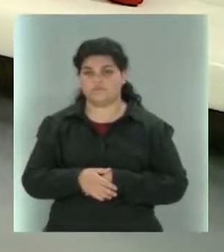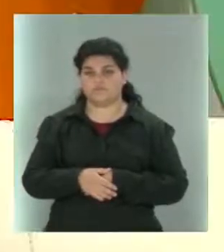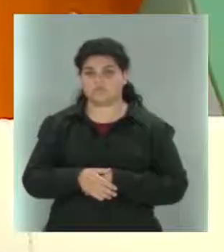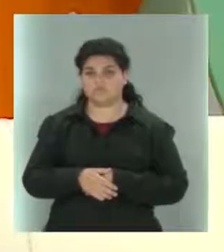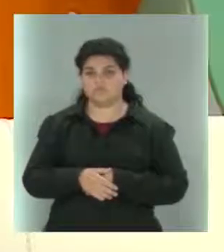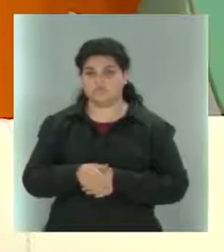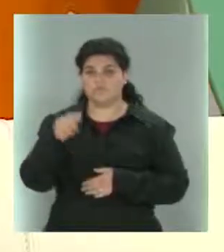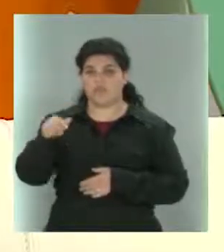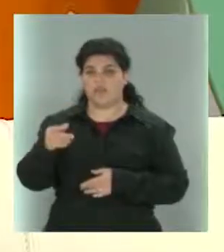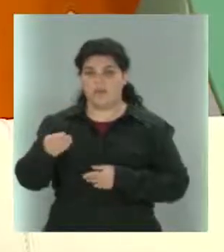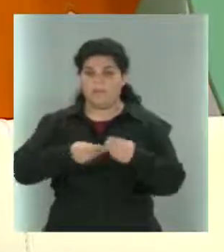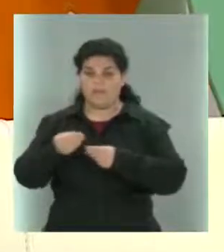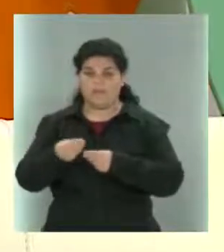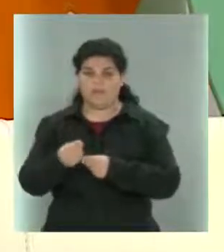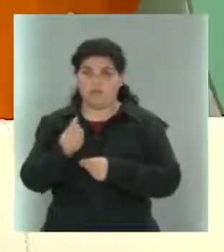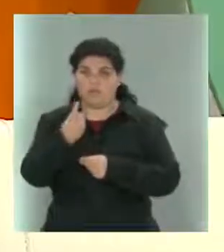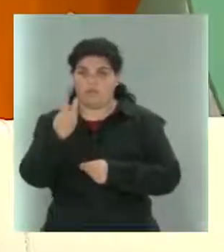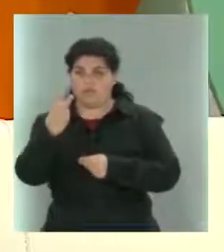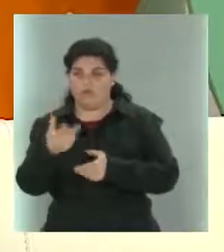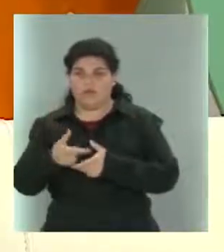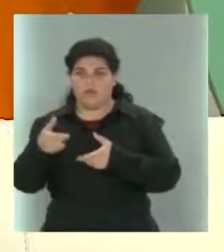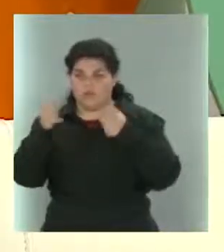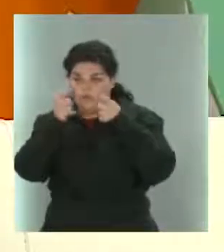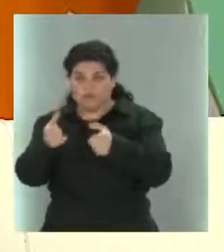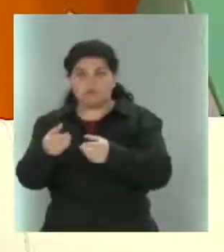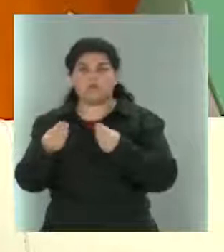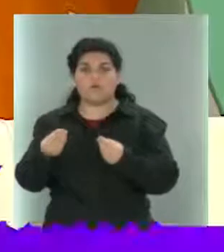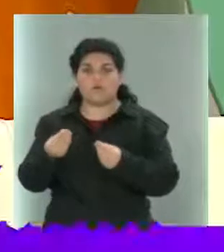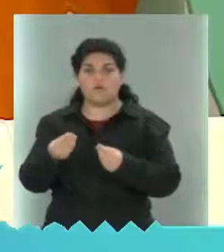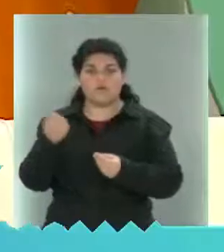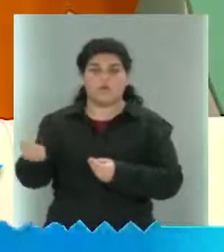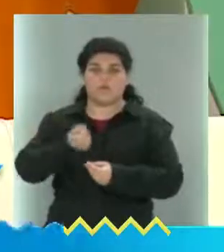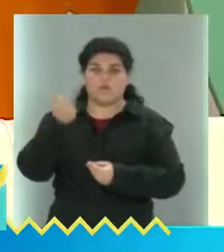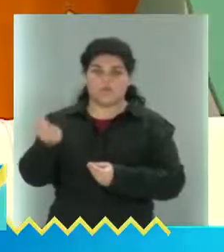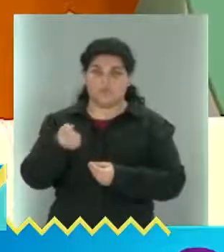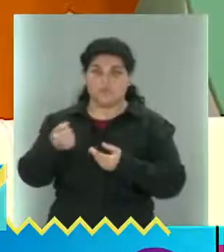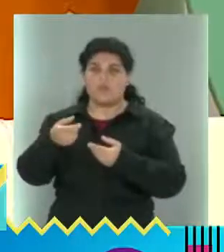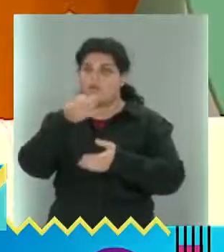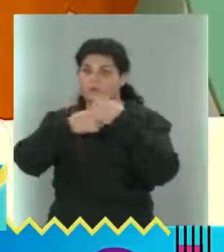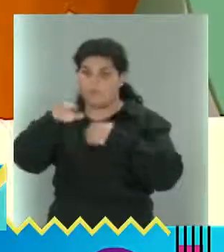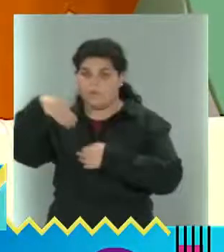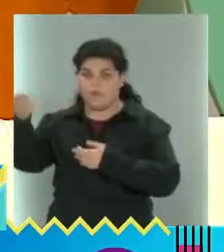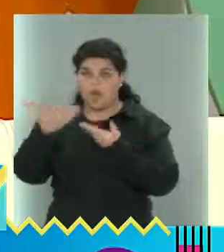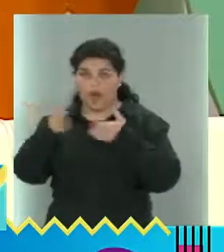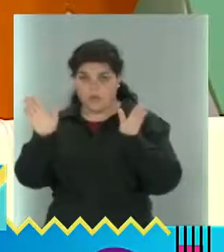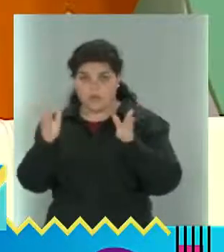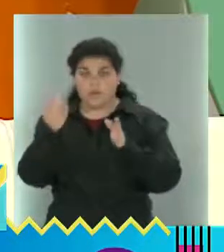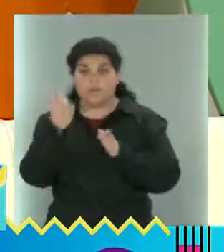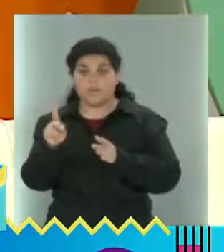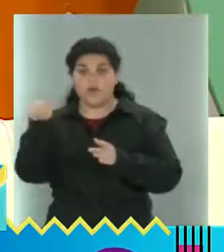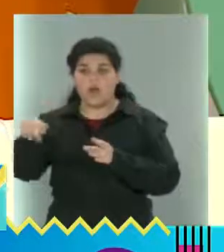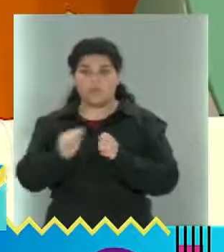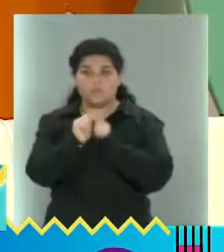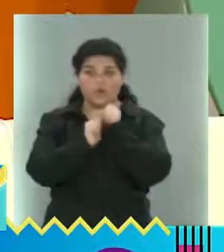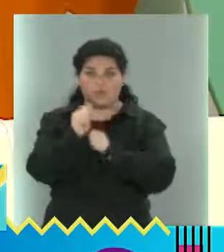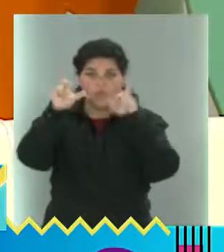estos oligopolios. Vos decís, bueno, abrimos las importaciones, pero también al abrir las importaciones disminuye la producción, que es